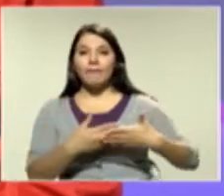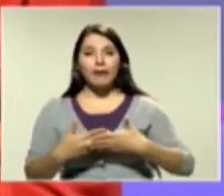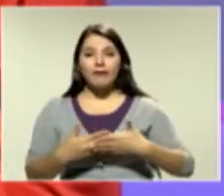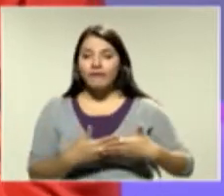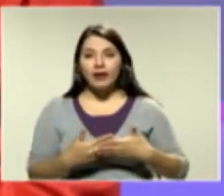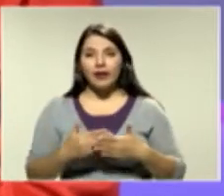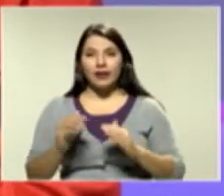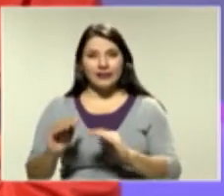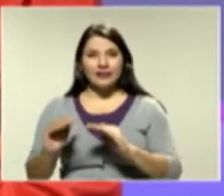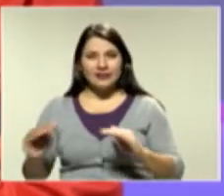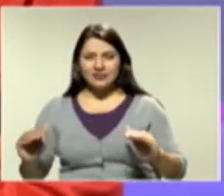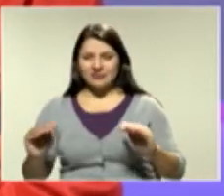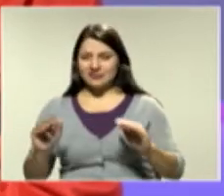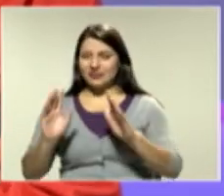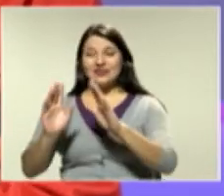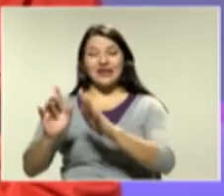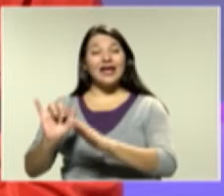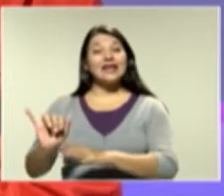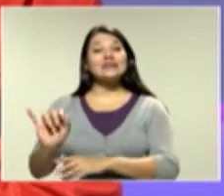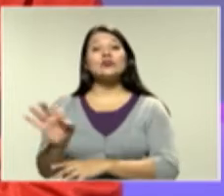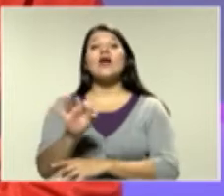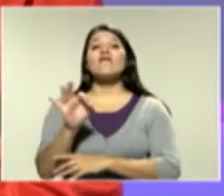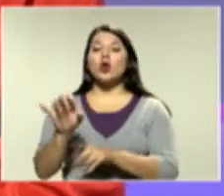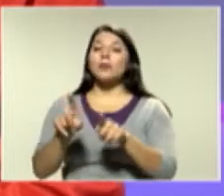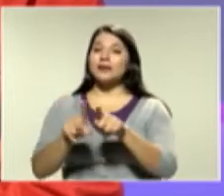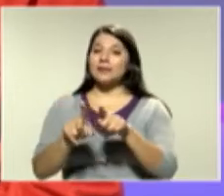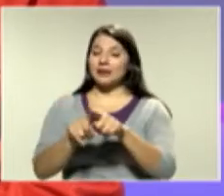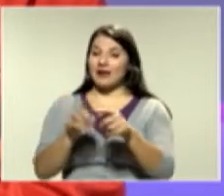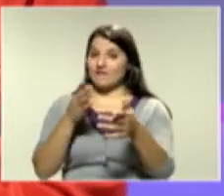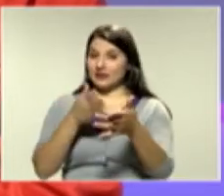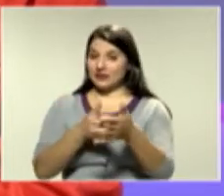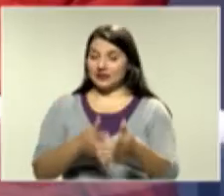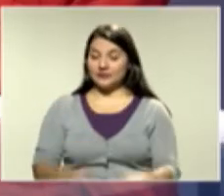chiquitos. Entonces, eso es una forma también de exponer, ¿verdad?